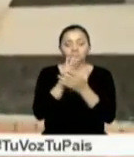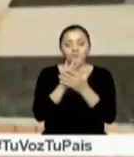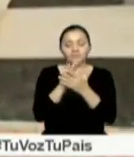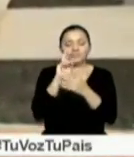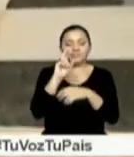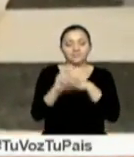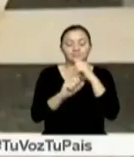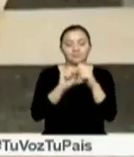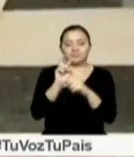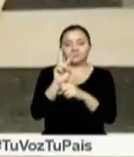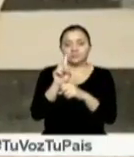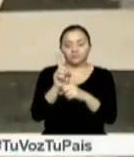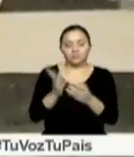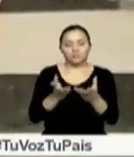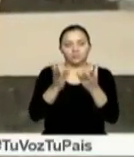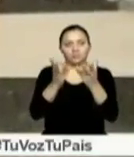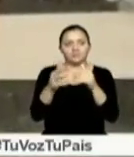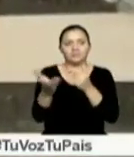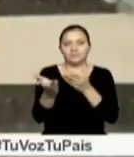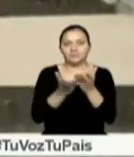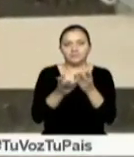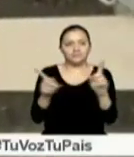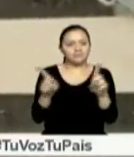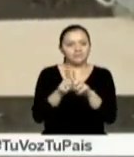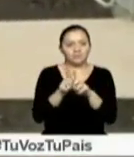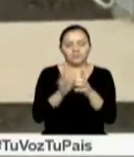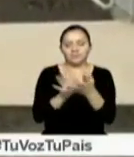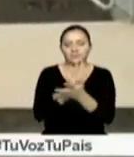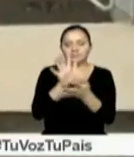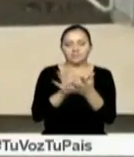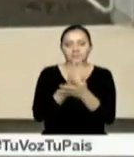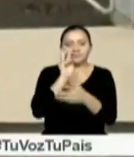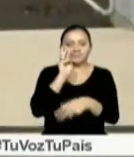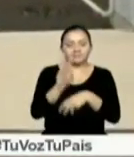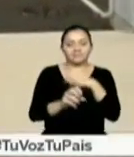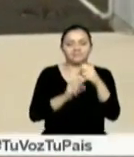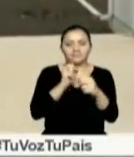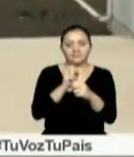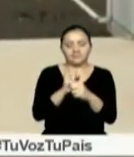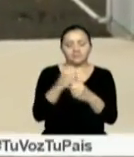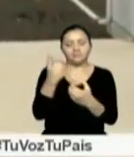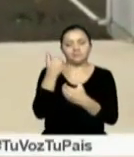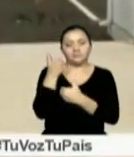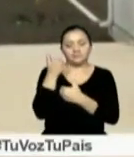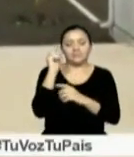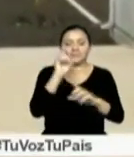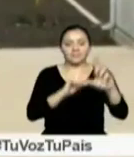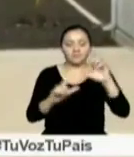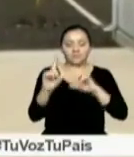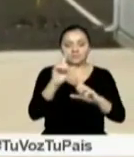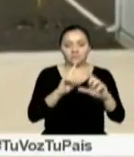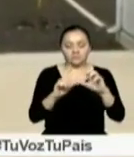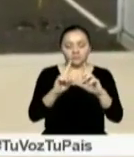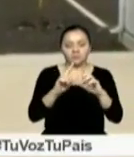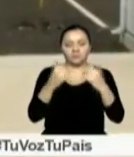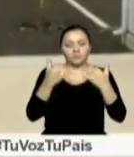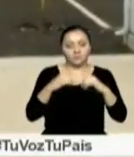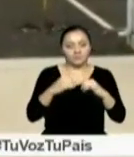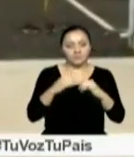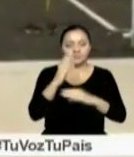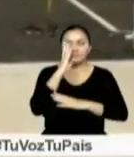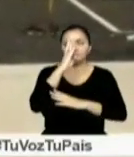XXI ofrecen los mismos servicios que una unidad educativa del milenio cuentan con laboratorios áreas lúdicas